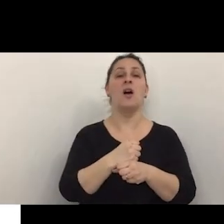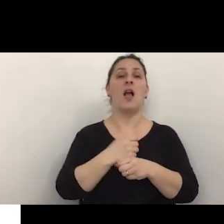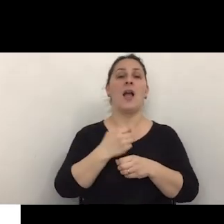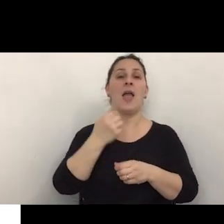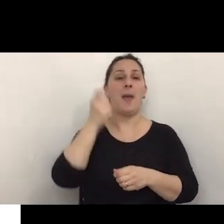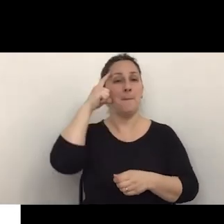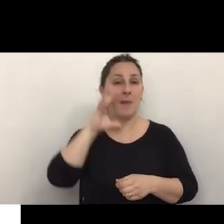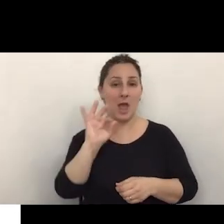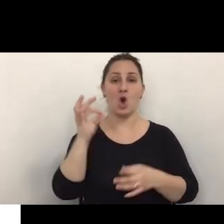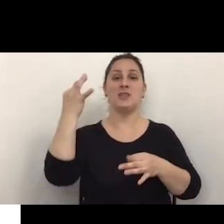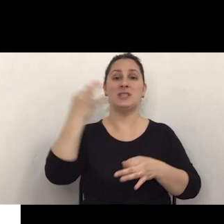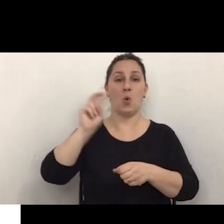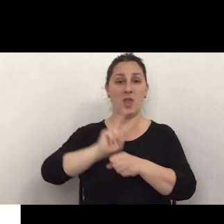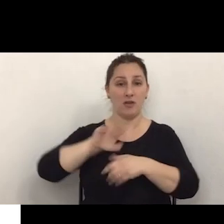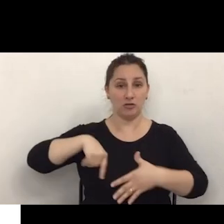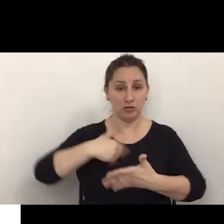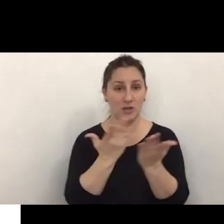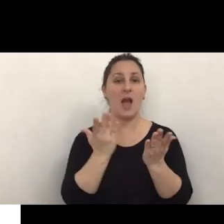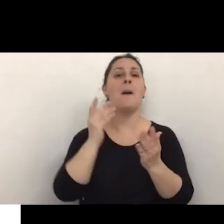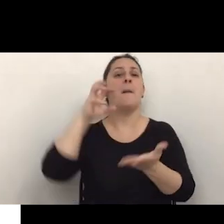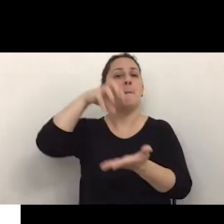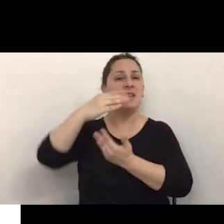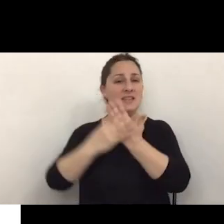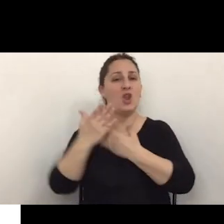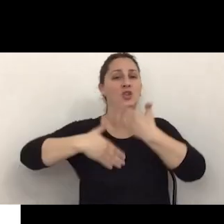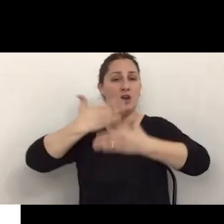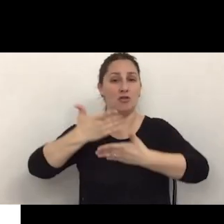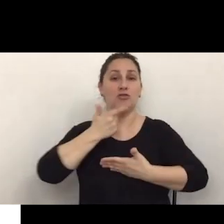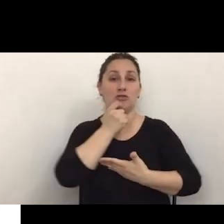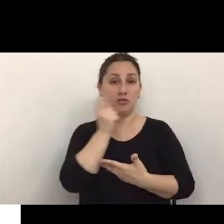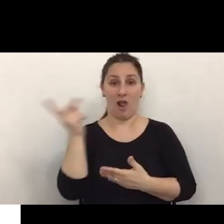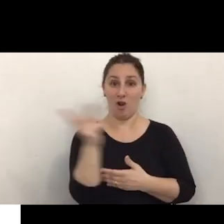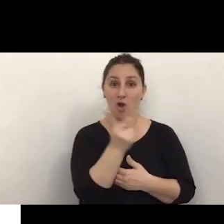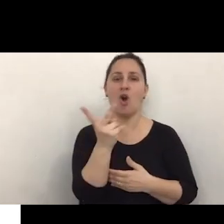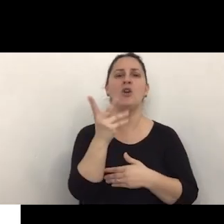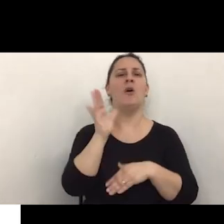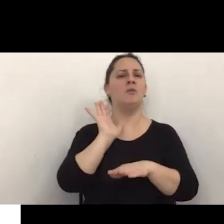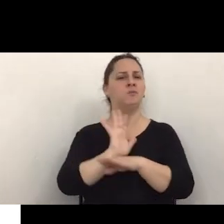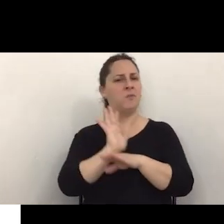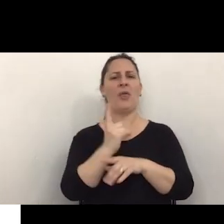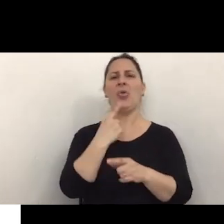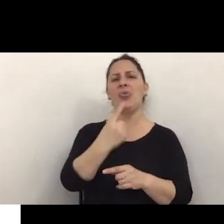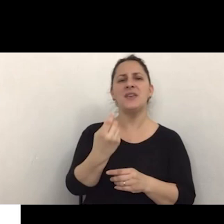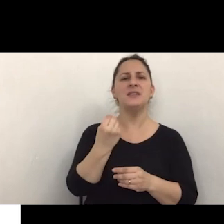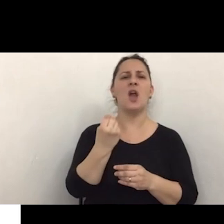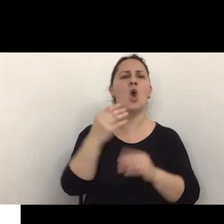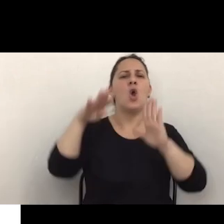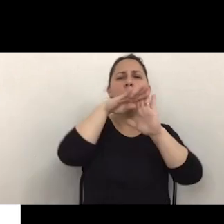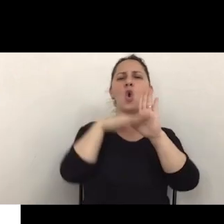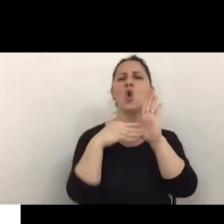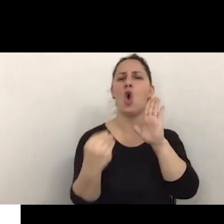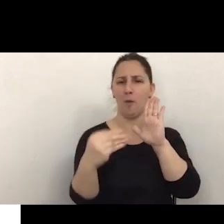Social, así como el Ministerio de Desarrollo Social, son los que tendrán que definir las pautas